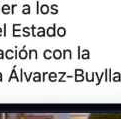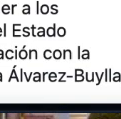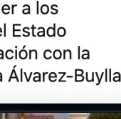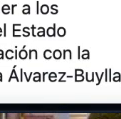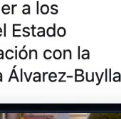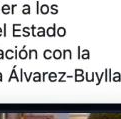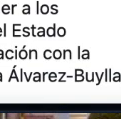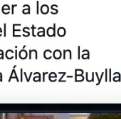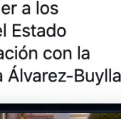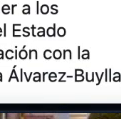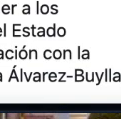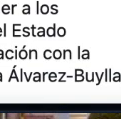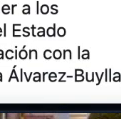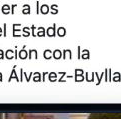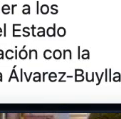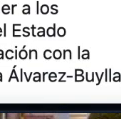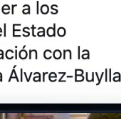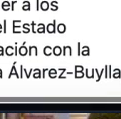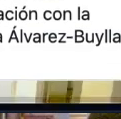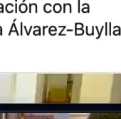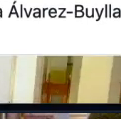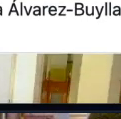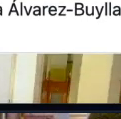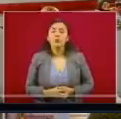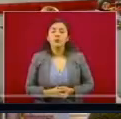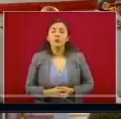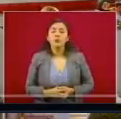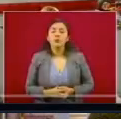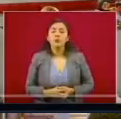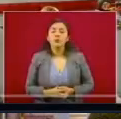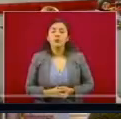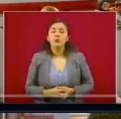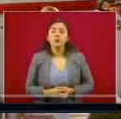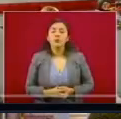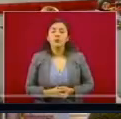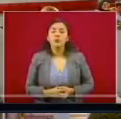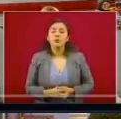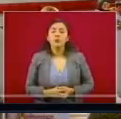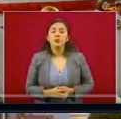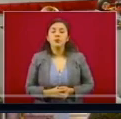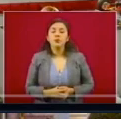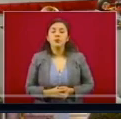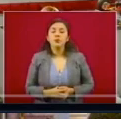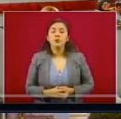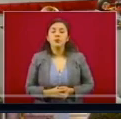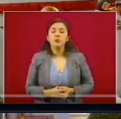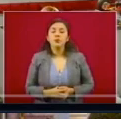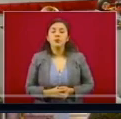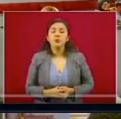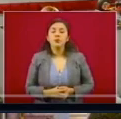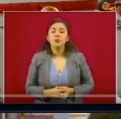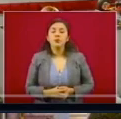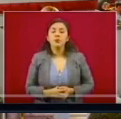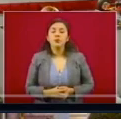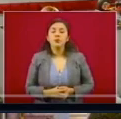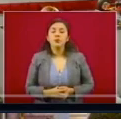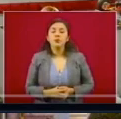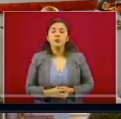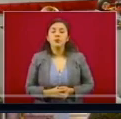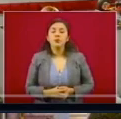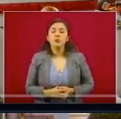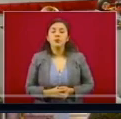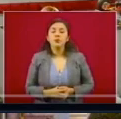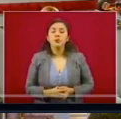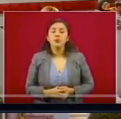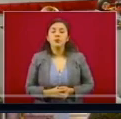que Gatsi significa suspiro en otomí. Esto fue lo que dijo inicialmente el presidente Andrés Manuel López Obrador,